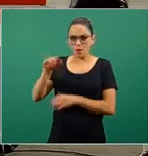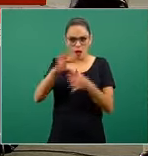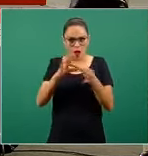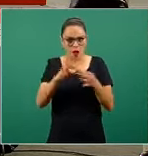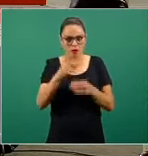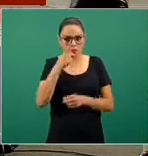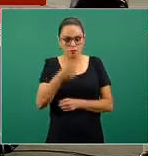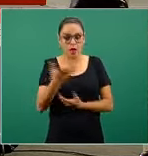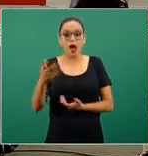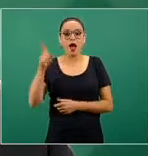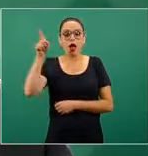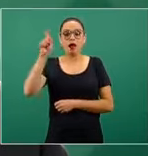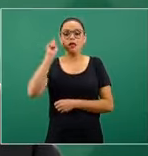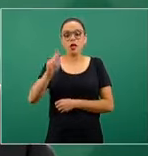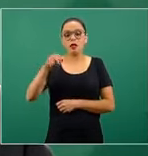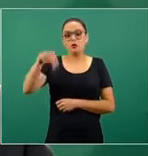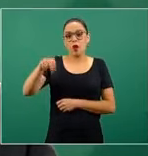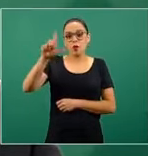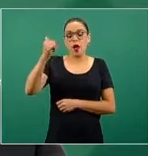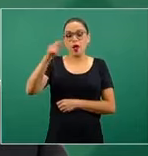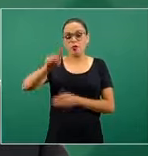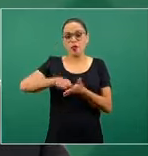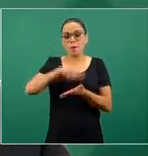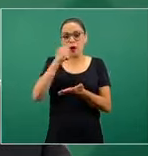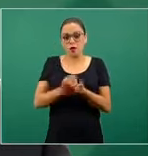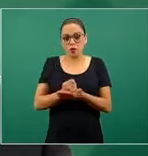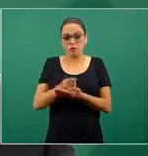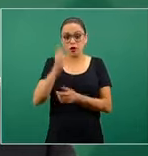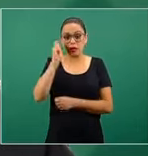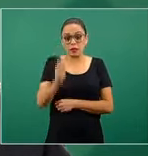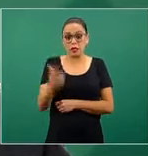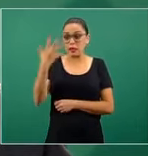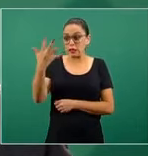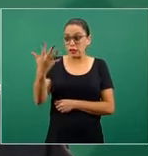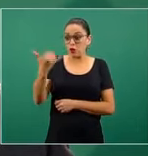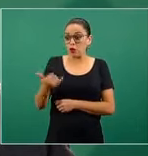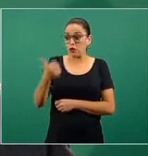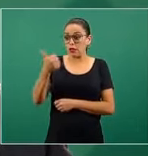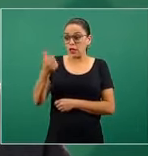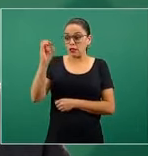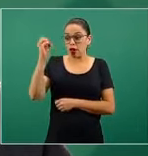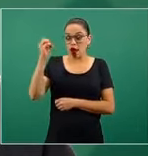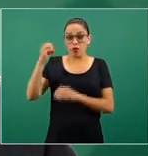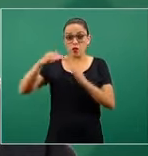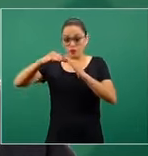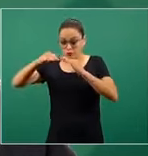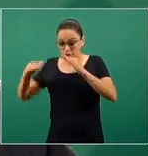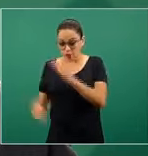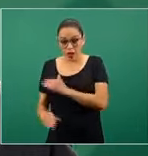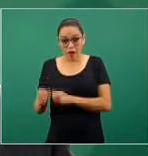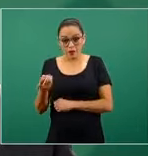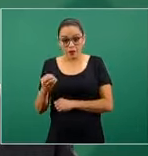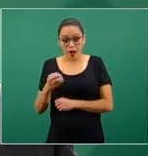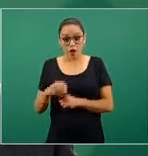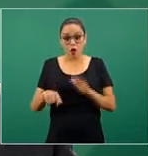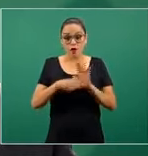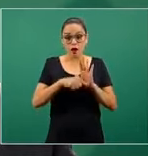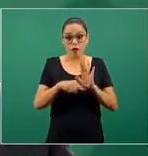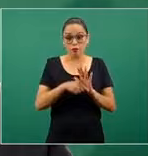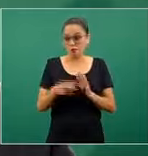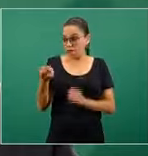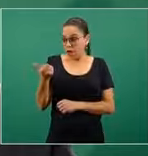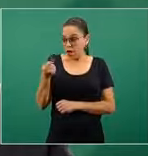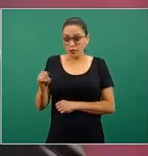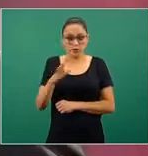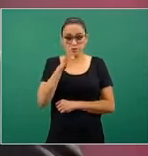el frente frío, la temperatura media estaba en 5 o 6 grados bajo cero. No se puede tener estas condiciones de operación.